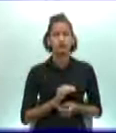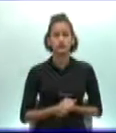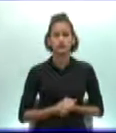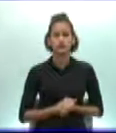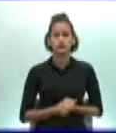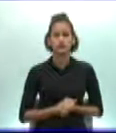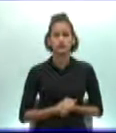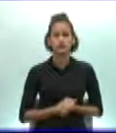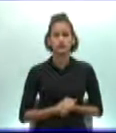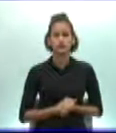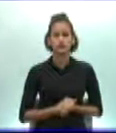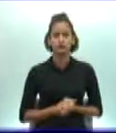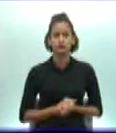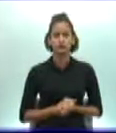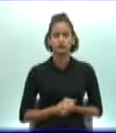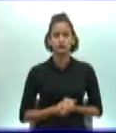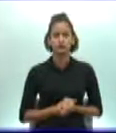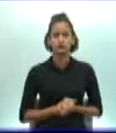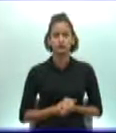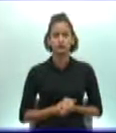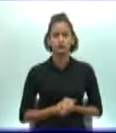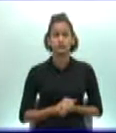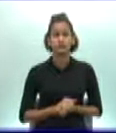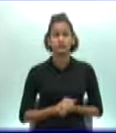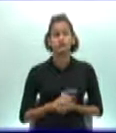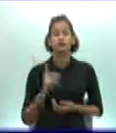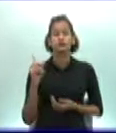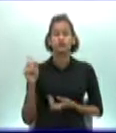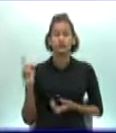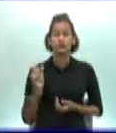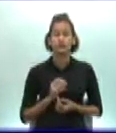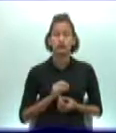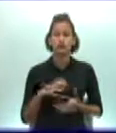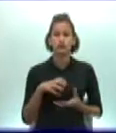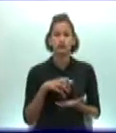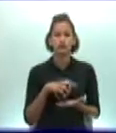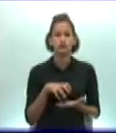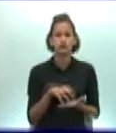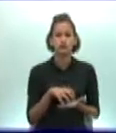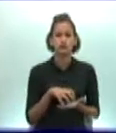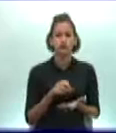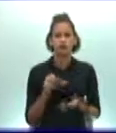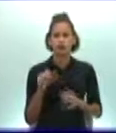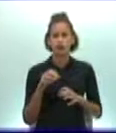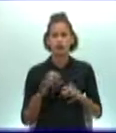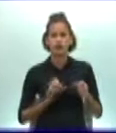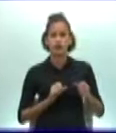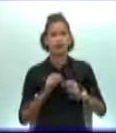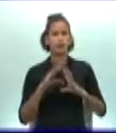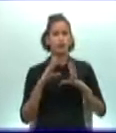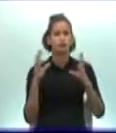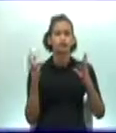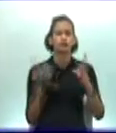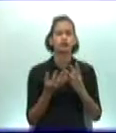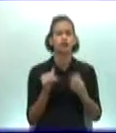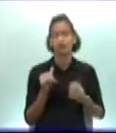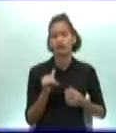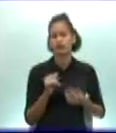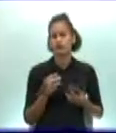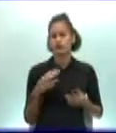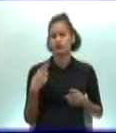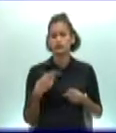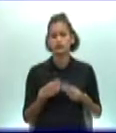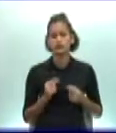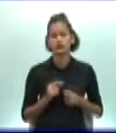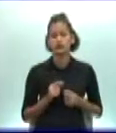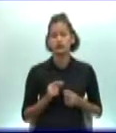En relación con la localización en el mapa de contorno o mapa mudo, como también se le llama, yo les sugiero que de conjunto con